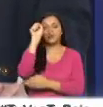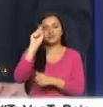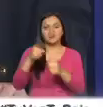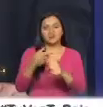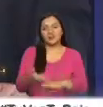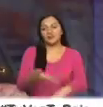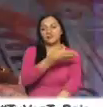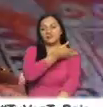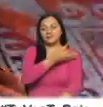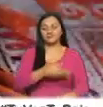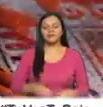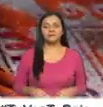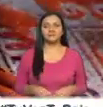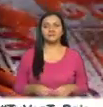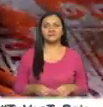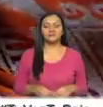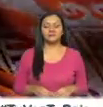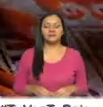edición.